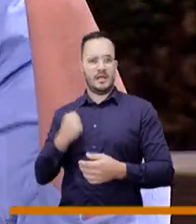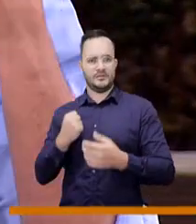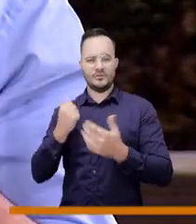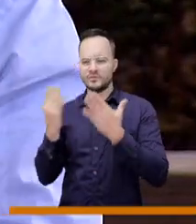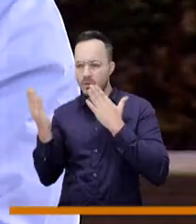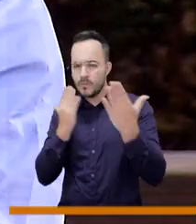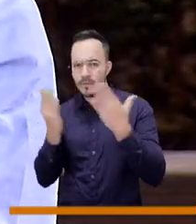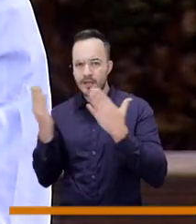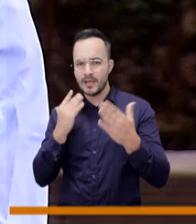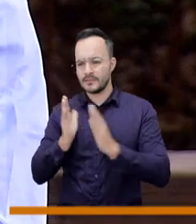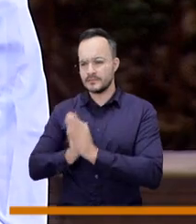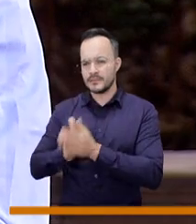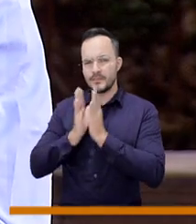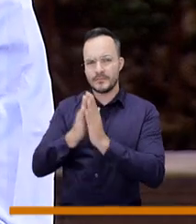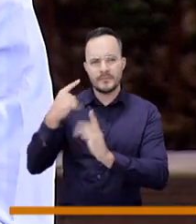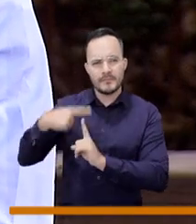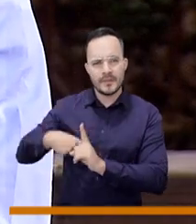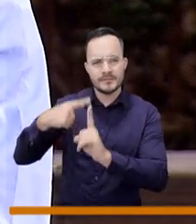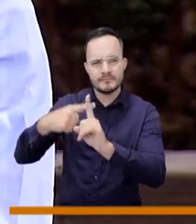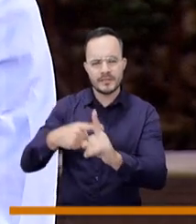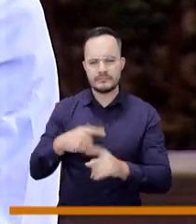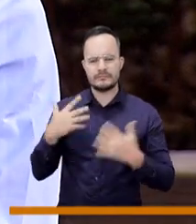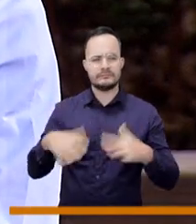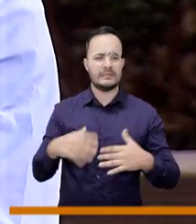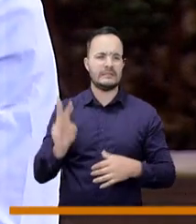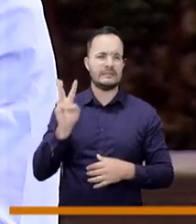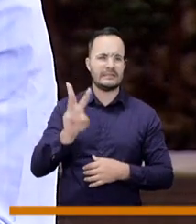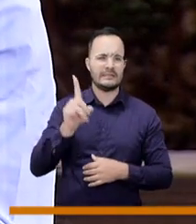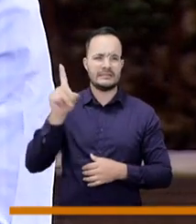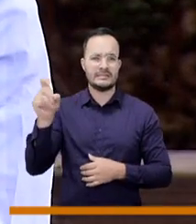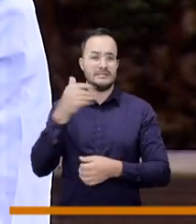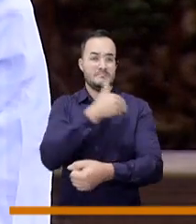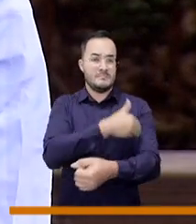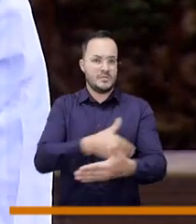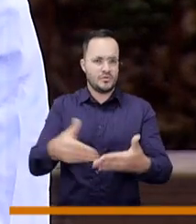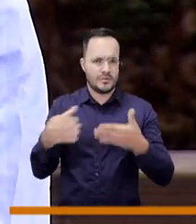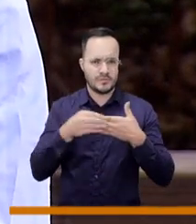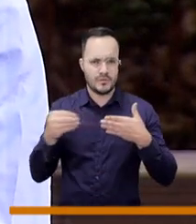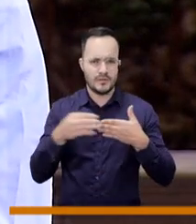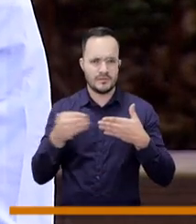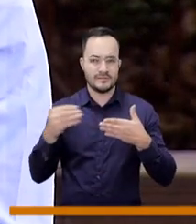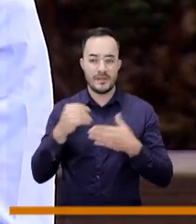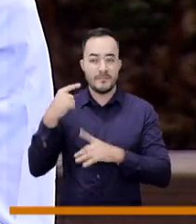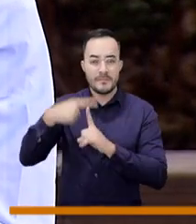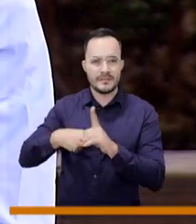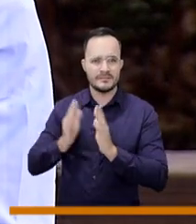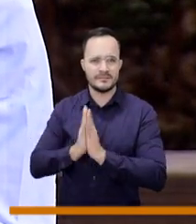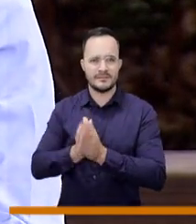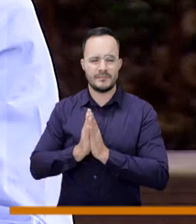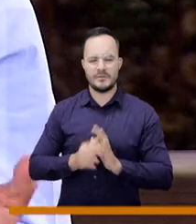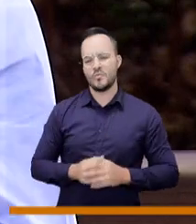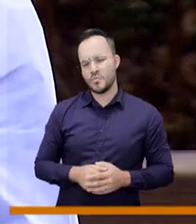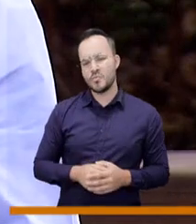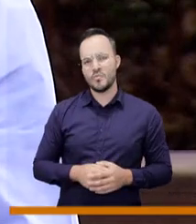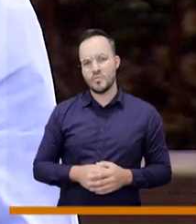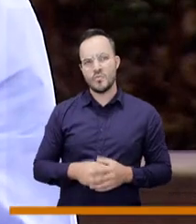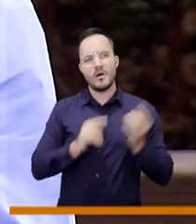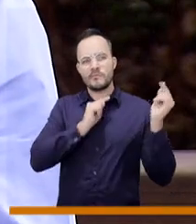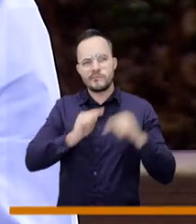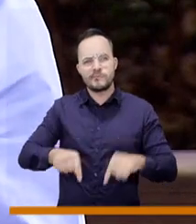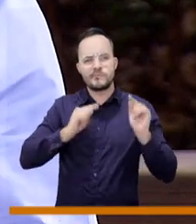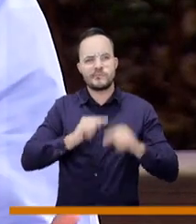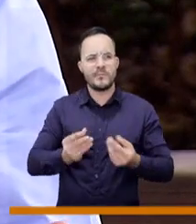del año inmediatamente anterior, tuvimos una derrama económica de 36 millones de dólares. Pero además de eso